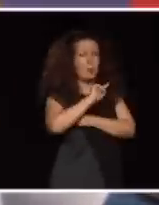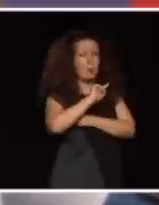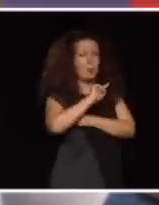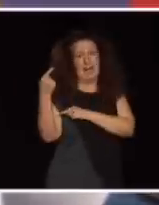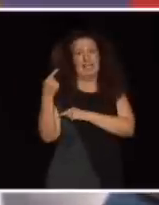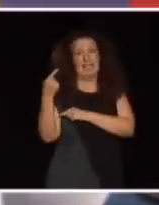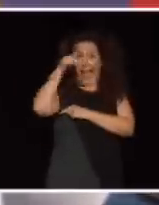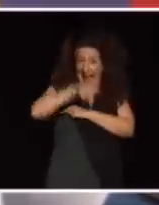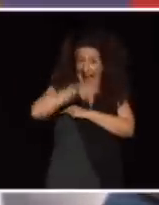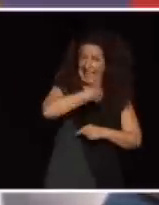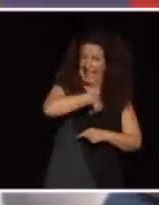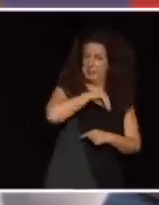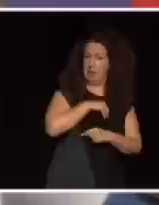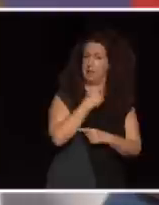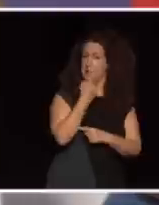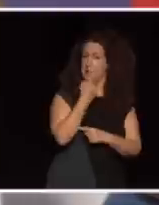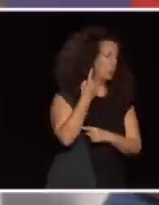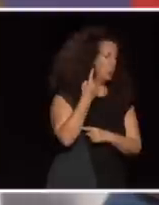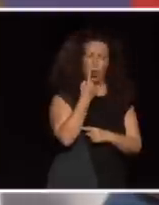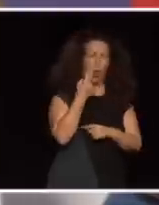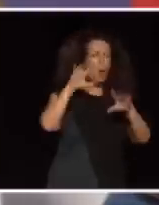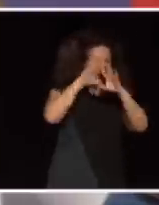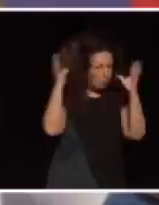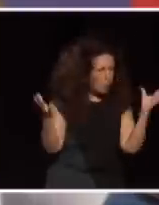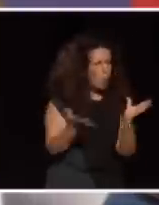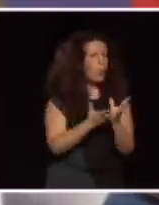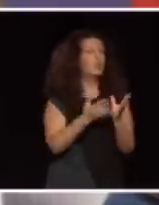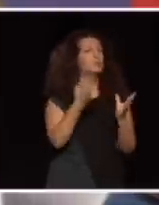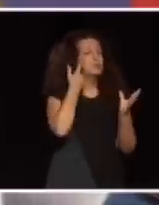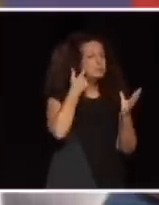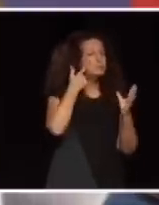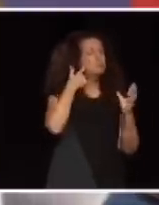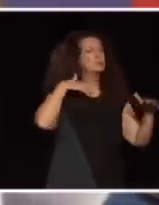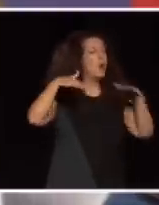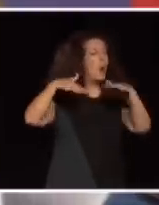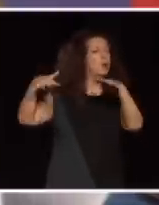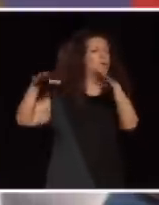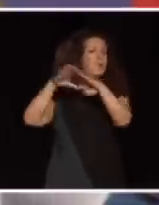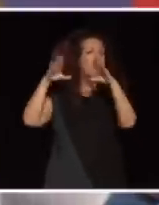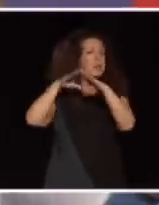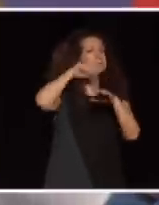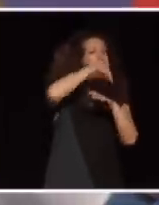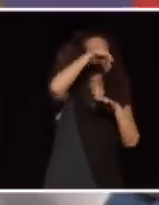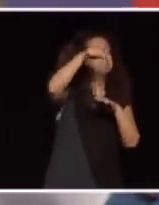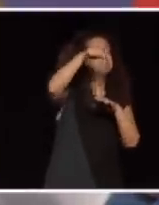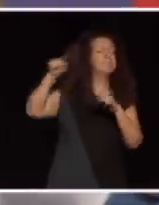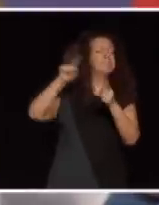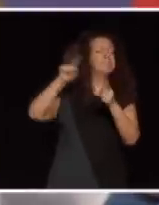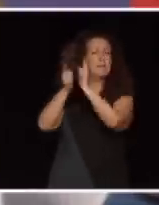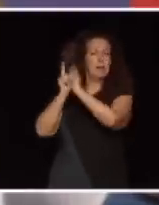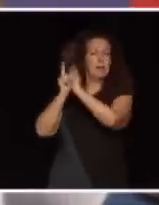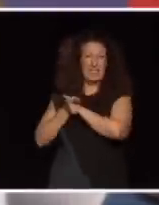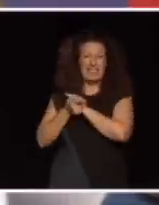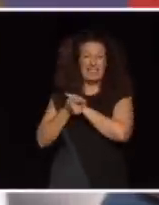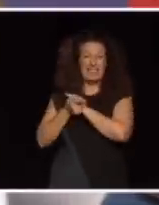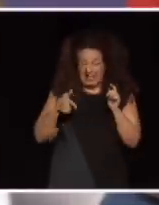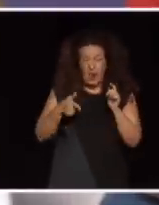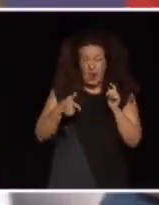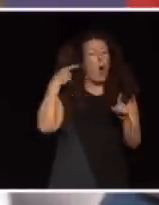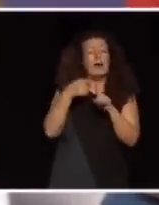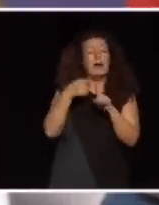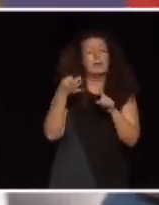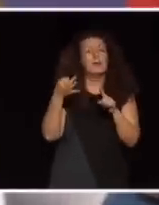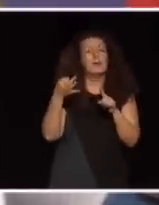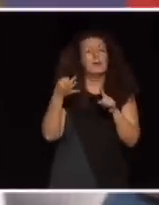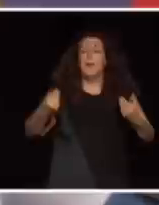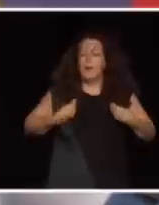solo en nuestro país, compañeros y compañeras, en todo el mundo. El feminismo nos propone reorganizar nuestro modo de vida para